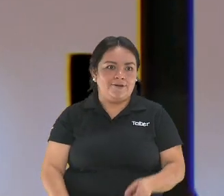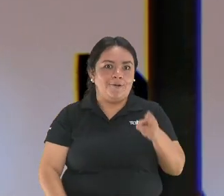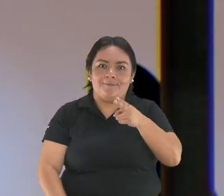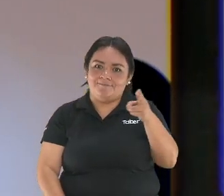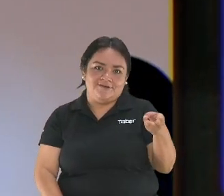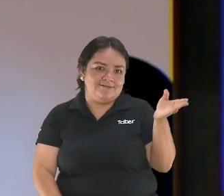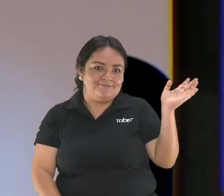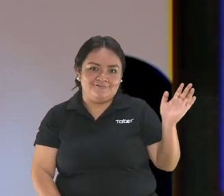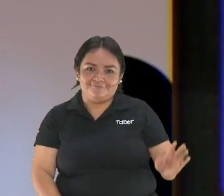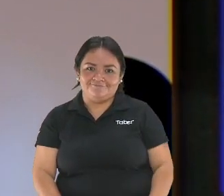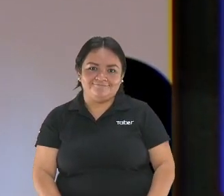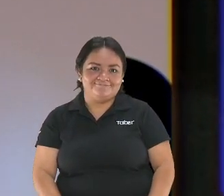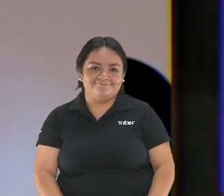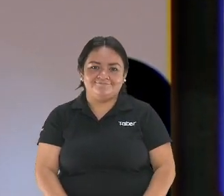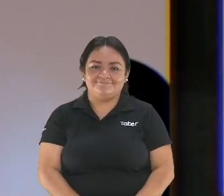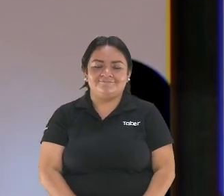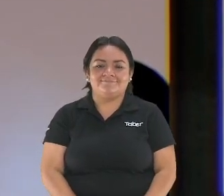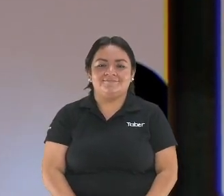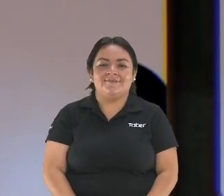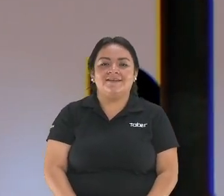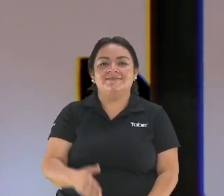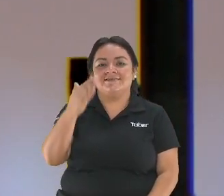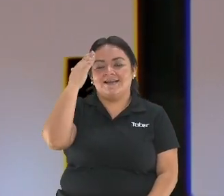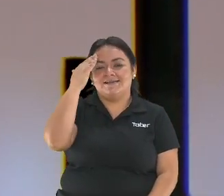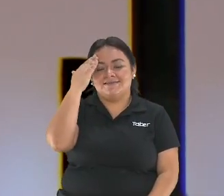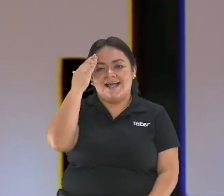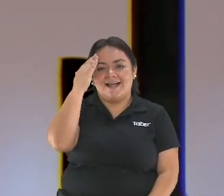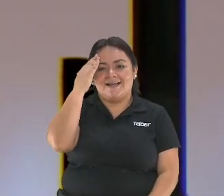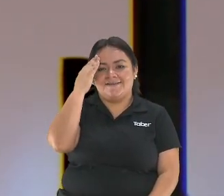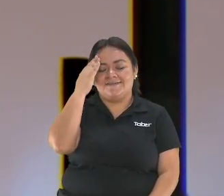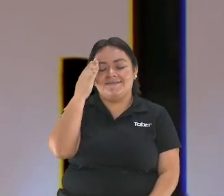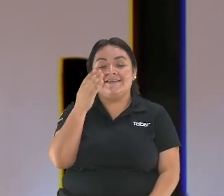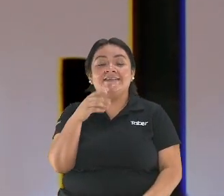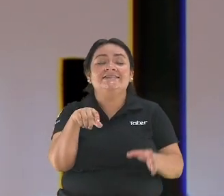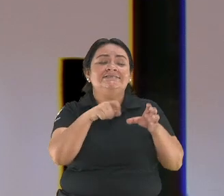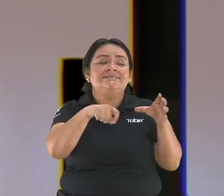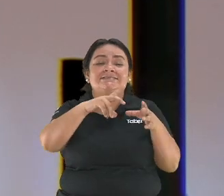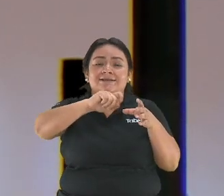hermano sabe que es limonada con zacate